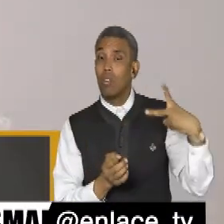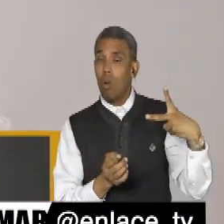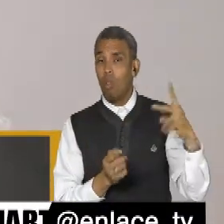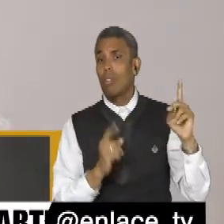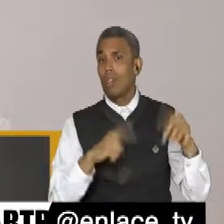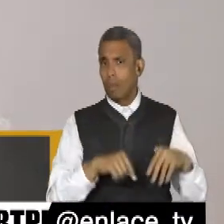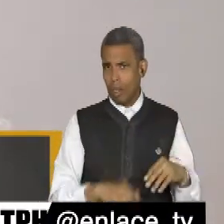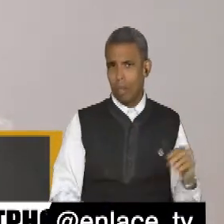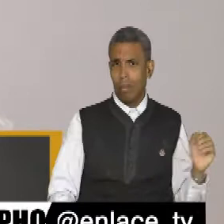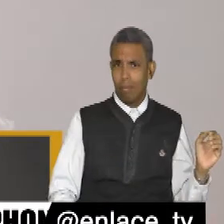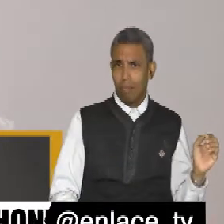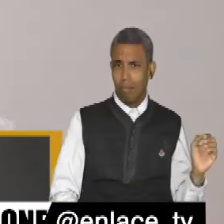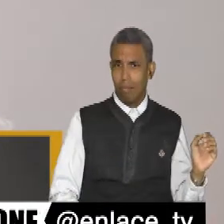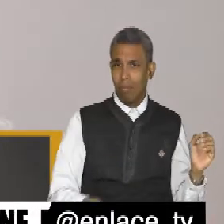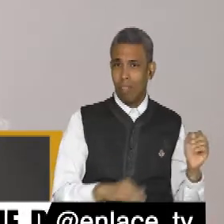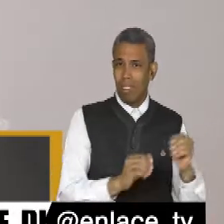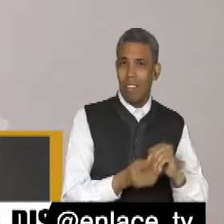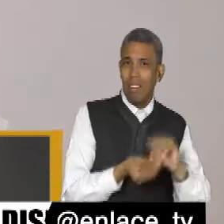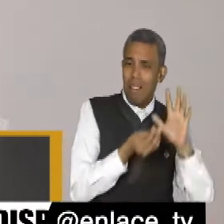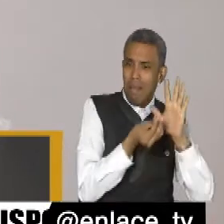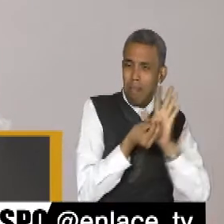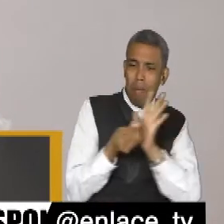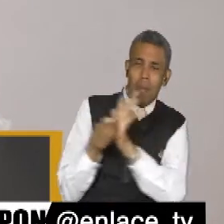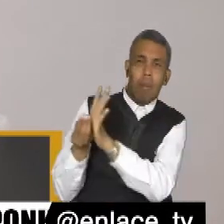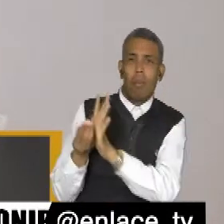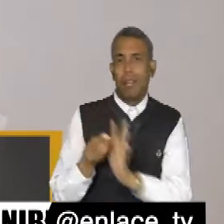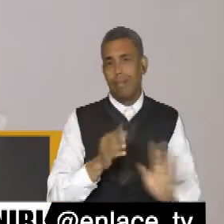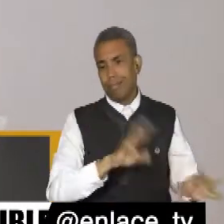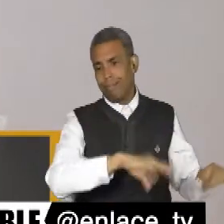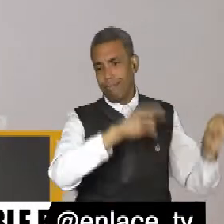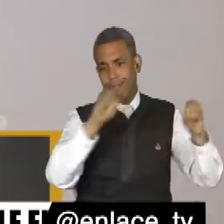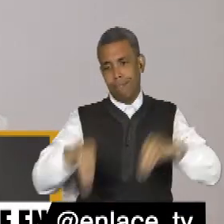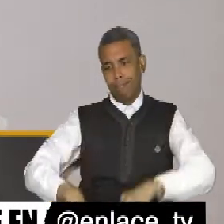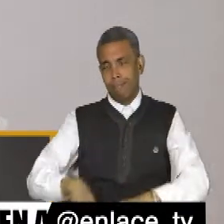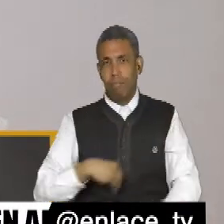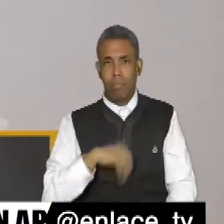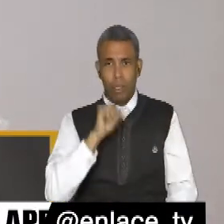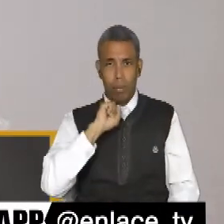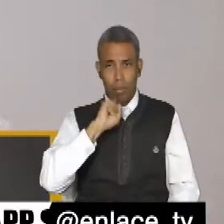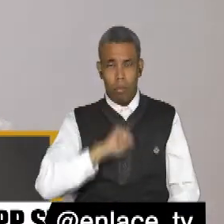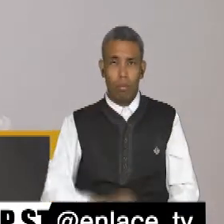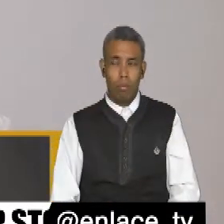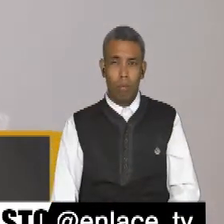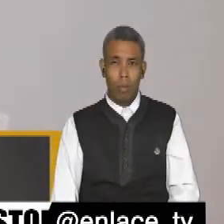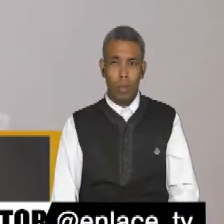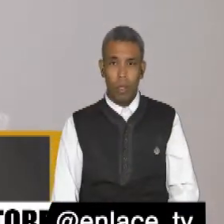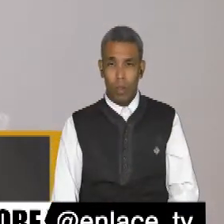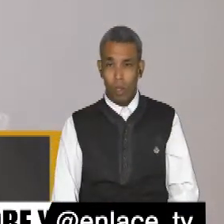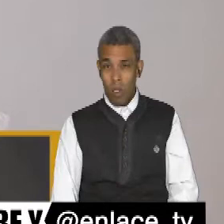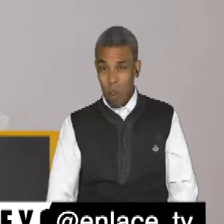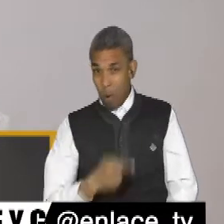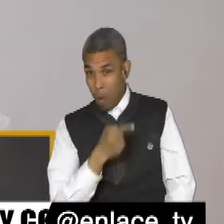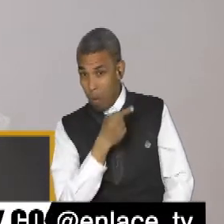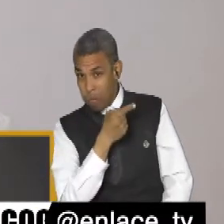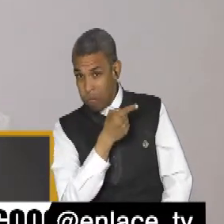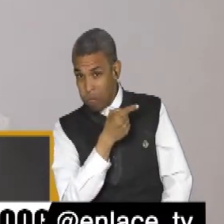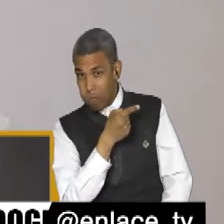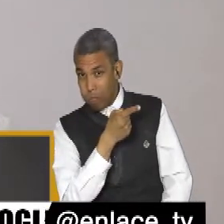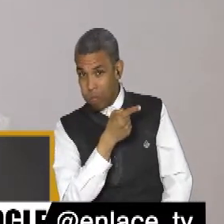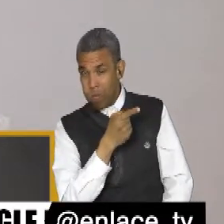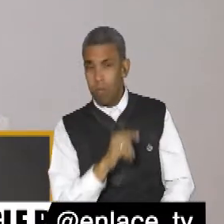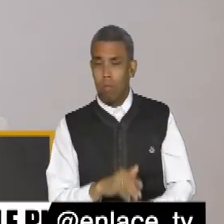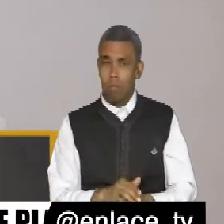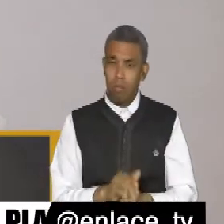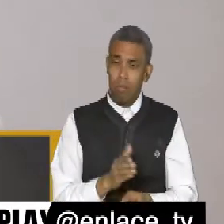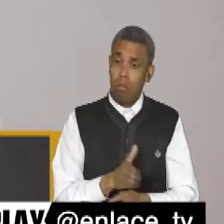que salen desplazadas del municipio de San Pablo. Cabe anotar que allí hay un problema de mayor, grave